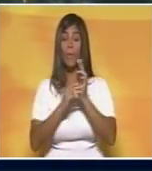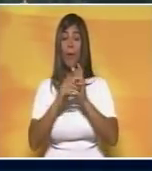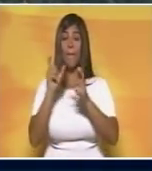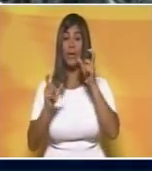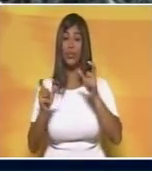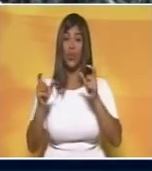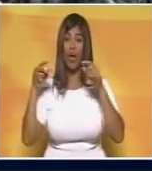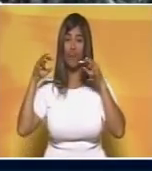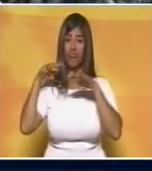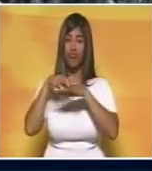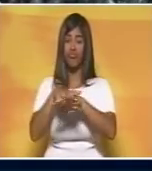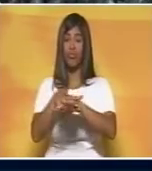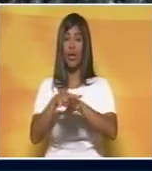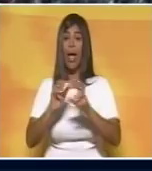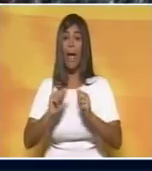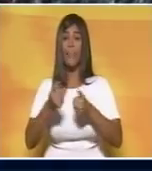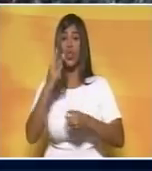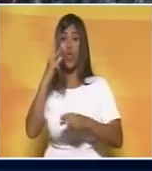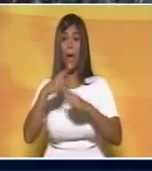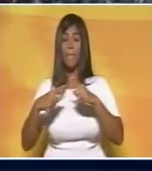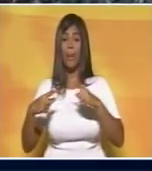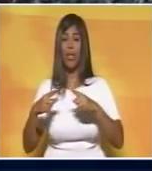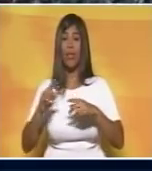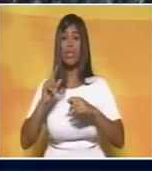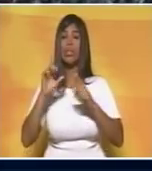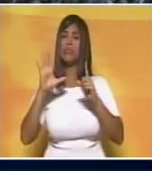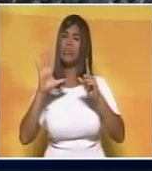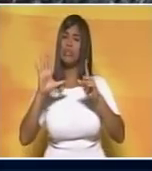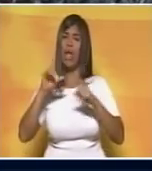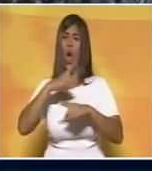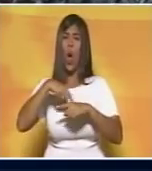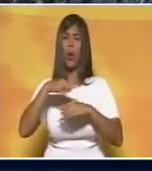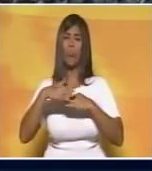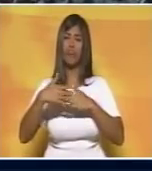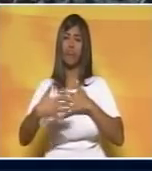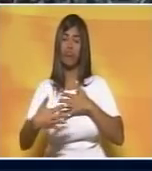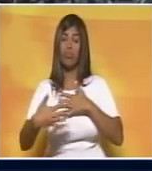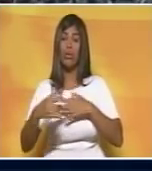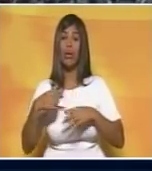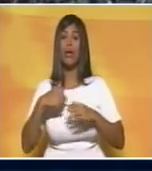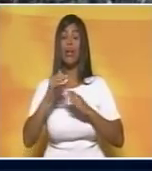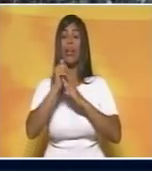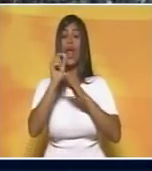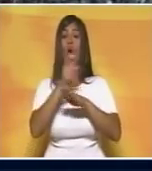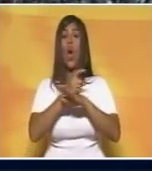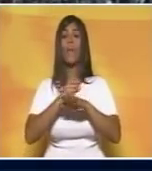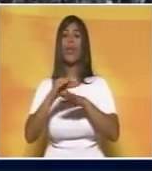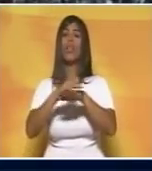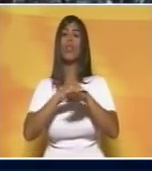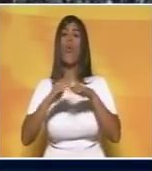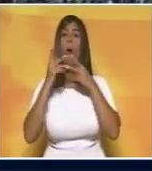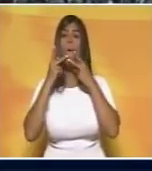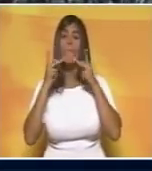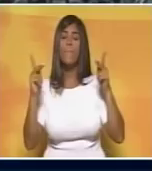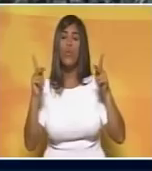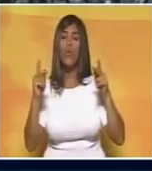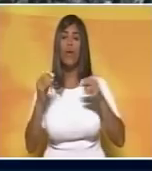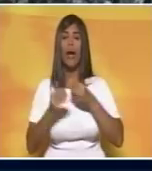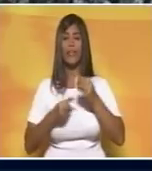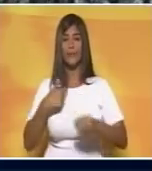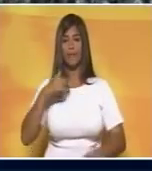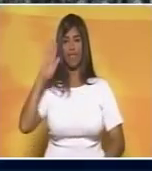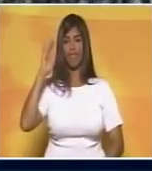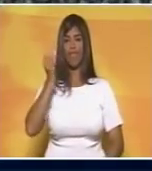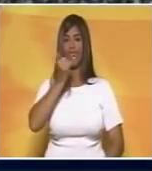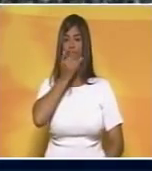la policía, comenzó a las 2:30. 6 horas después, la líder del gobierno pedía disculpas públicamente ante una actuación equívoca